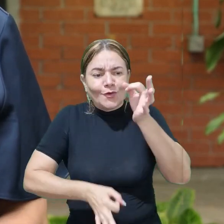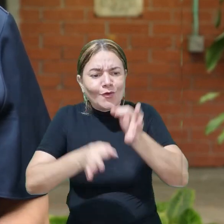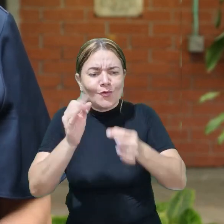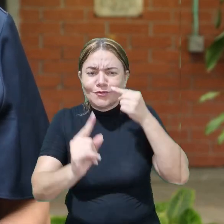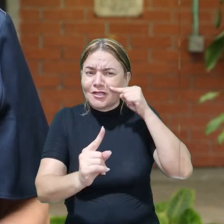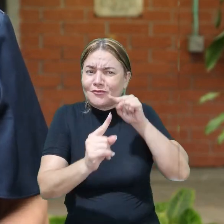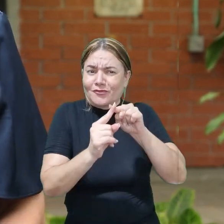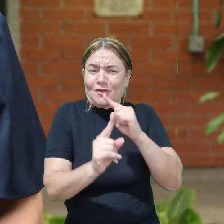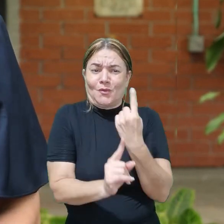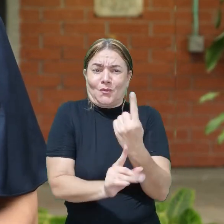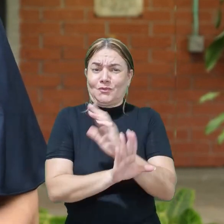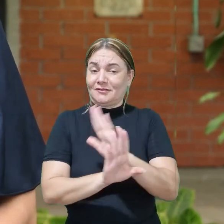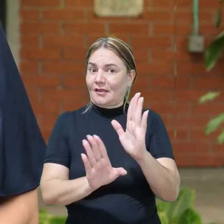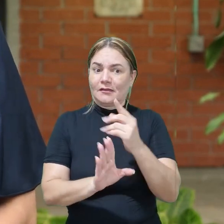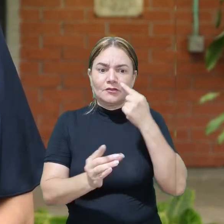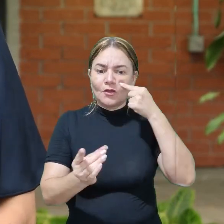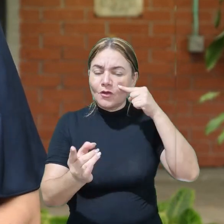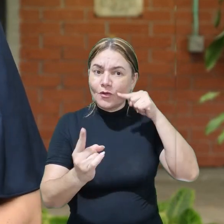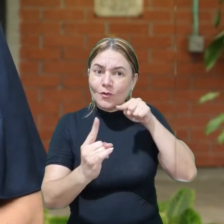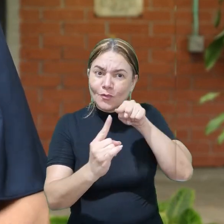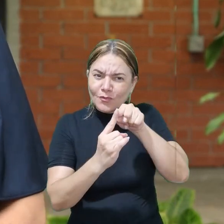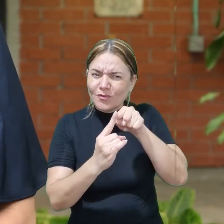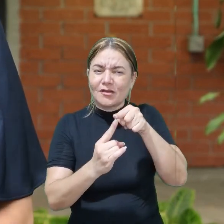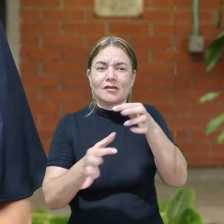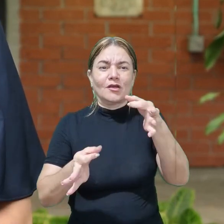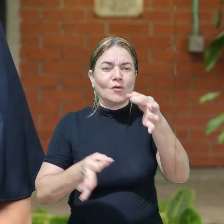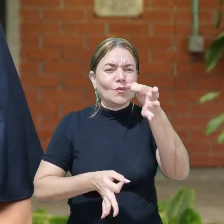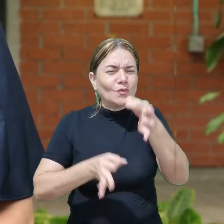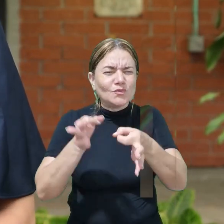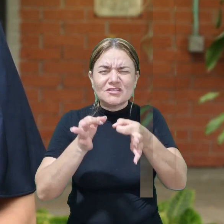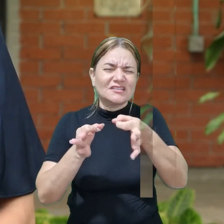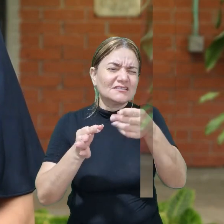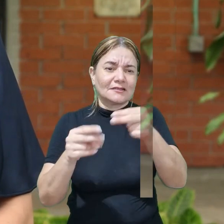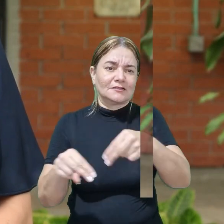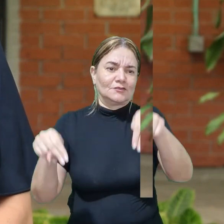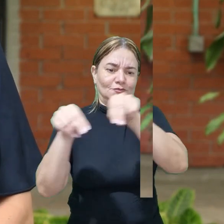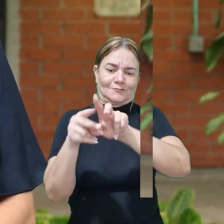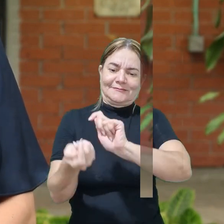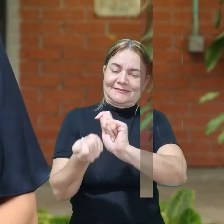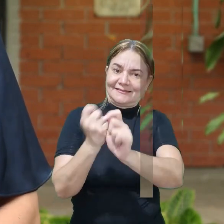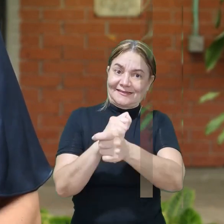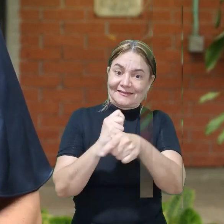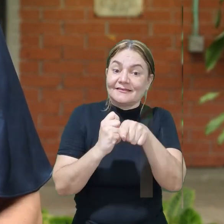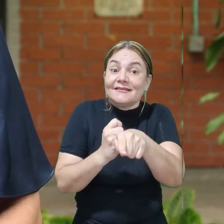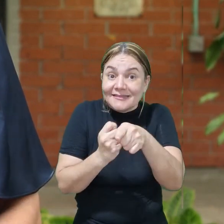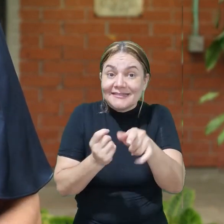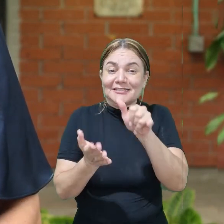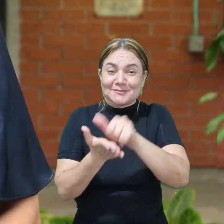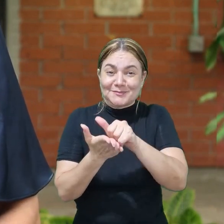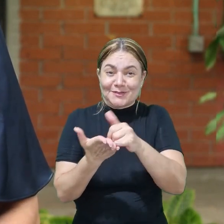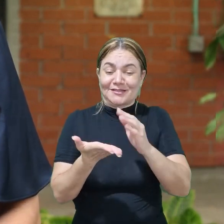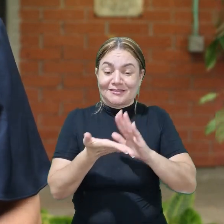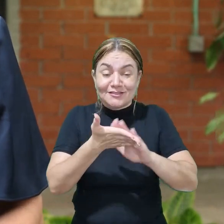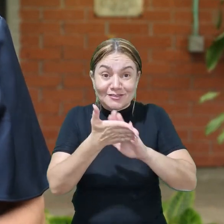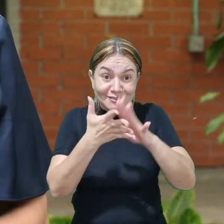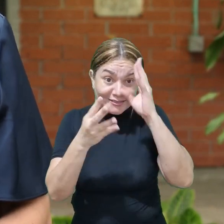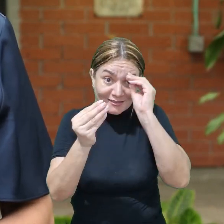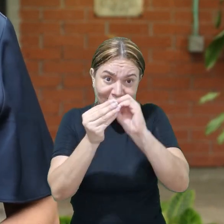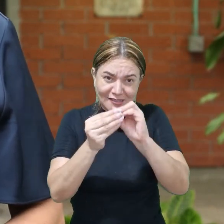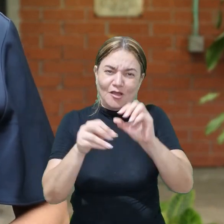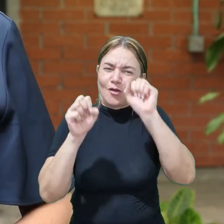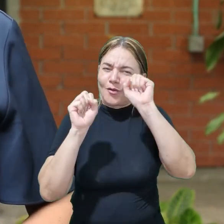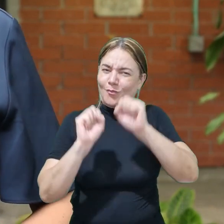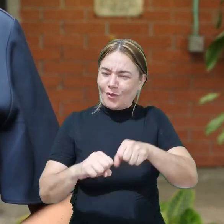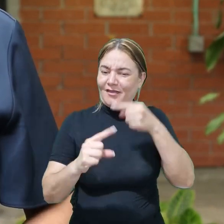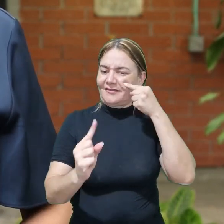fines. La justicia hemos dicho que tiene un fin de transformar la sociedad y precisamente con la conciliación podemos